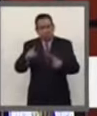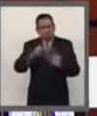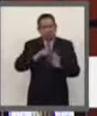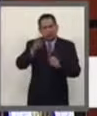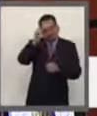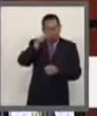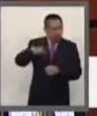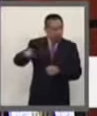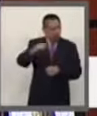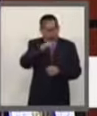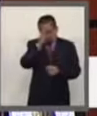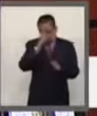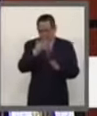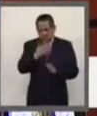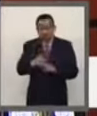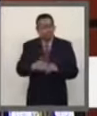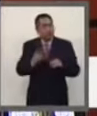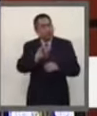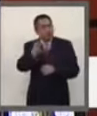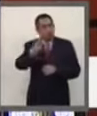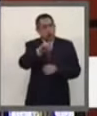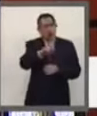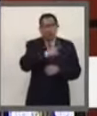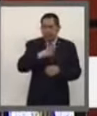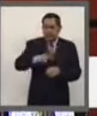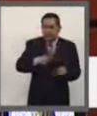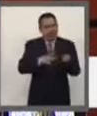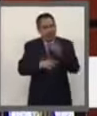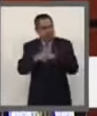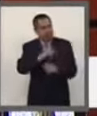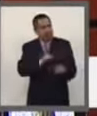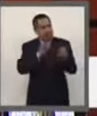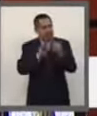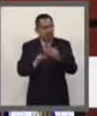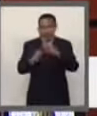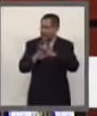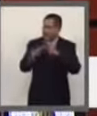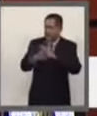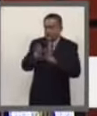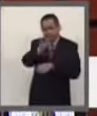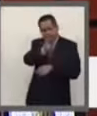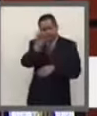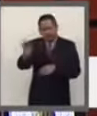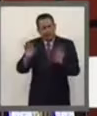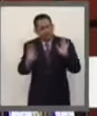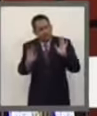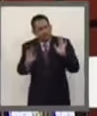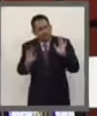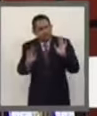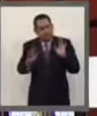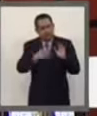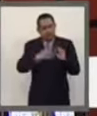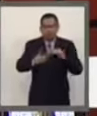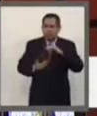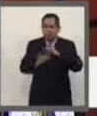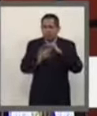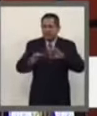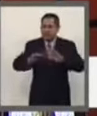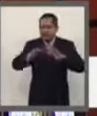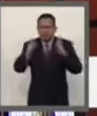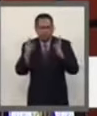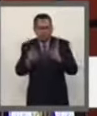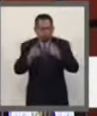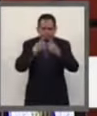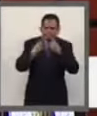todas y todos ustedes, los funcionarios tienen que darnos una nueva fecha, tenemos que realizar esta mesa de trabajo